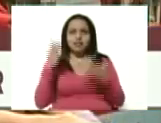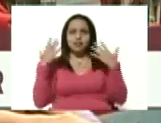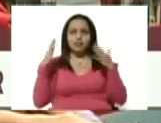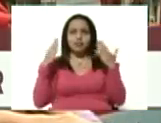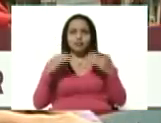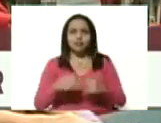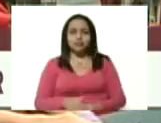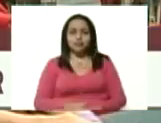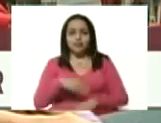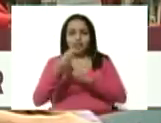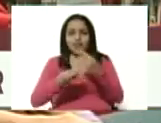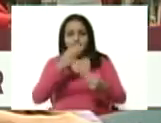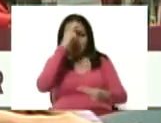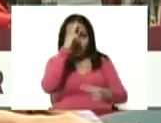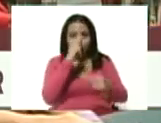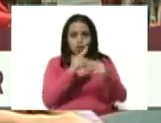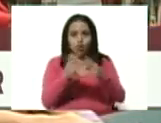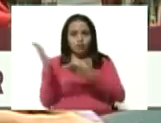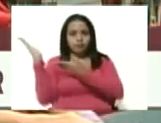Distinción que se le hace